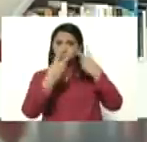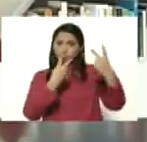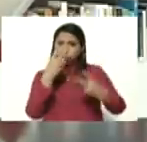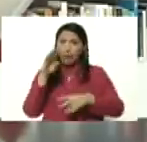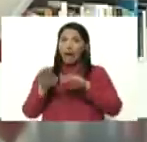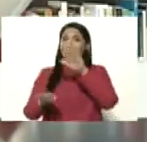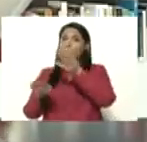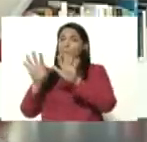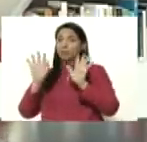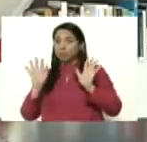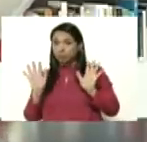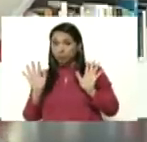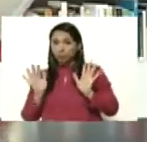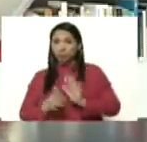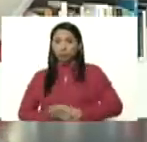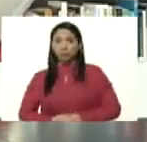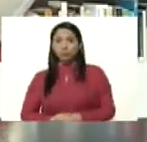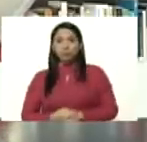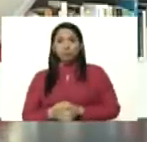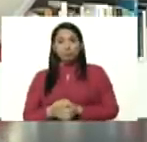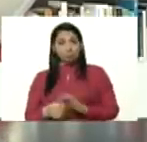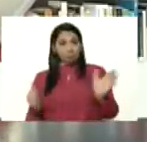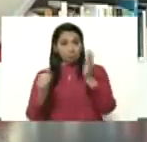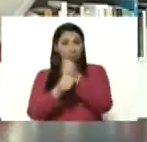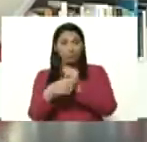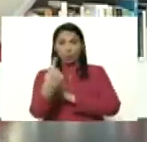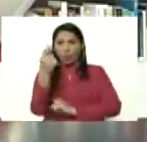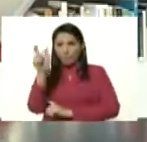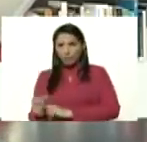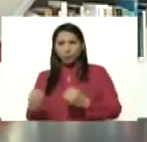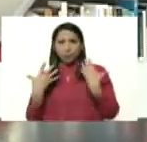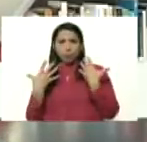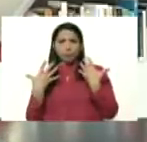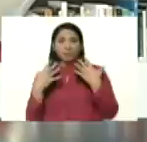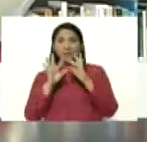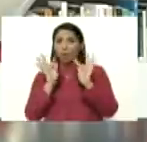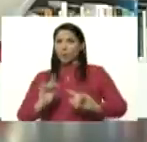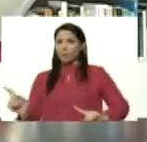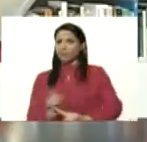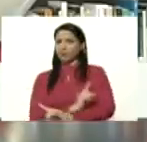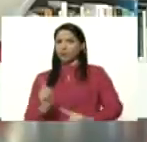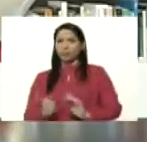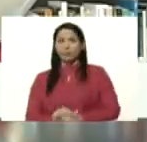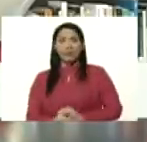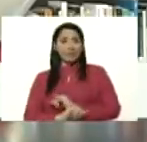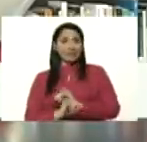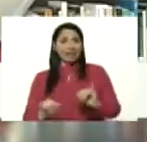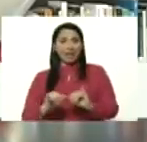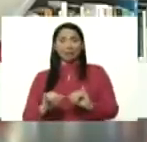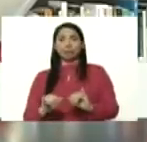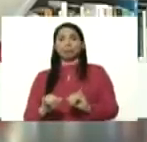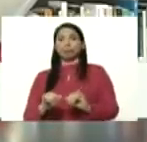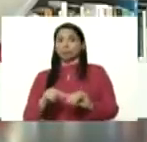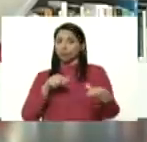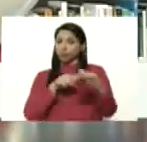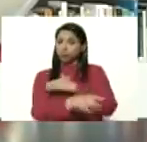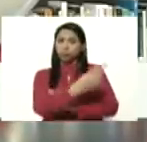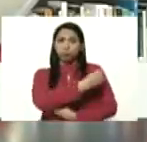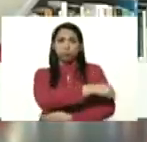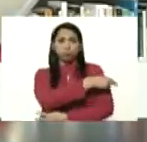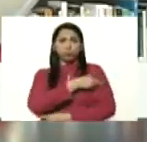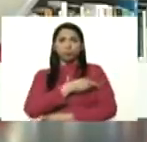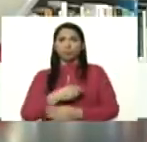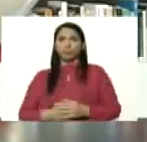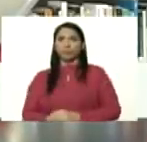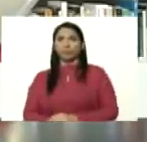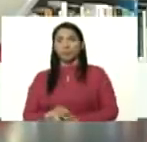Apenas se descubre un caso, de manera inmediata se procede a su hospitalización. Esa